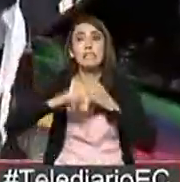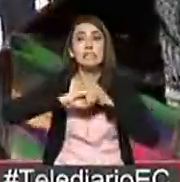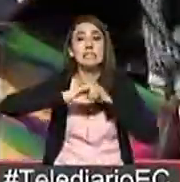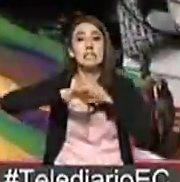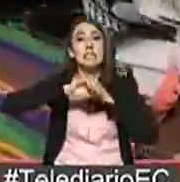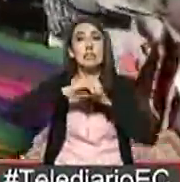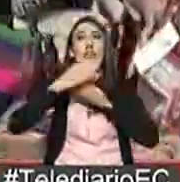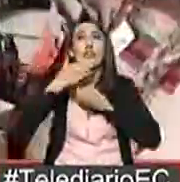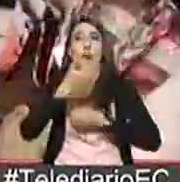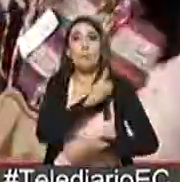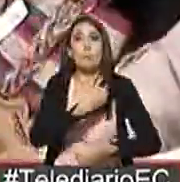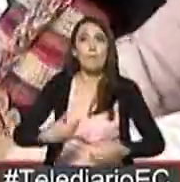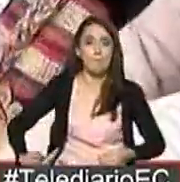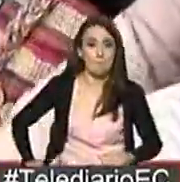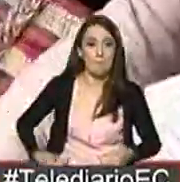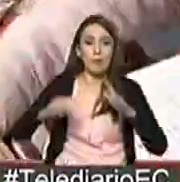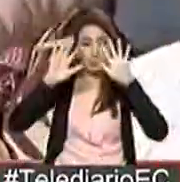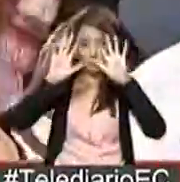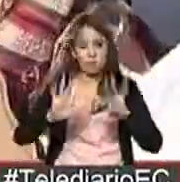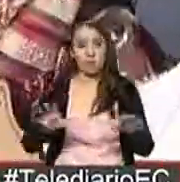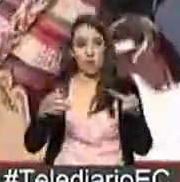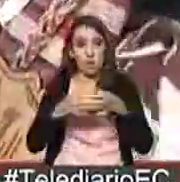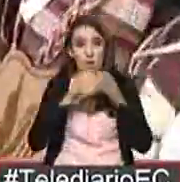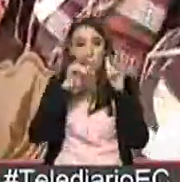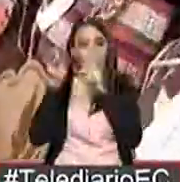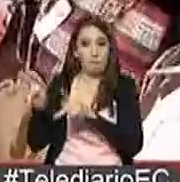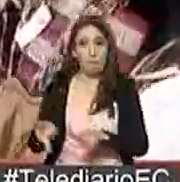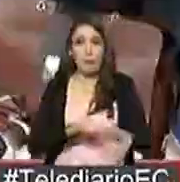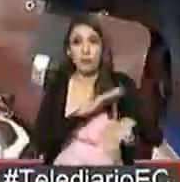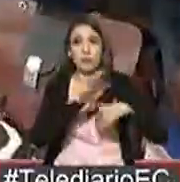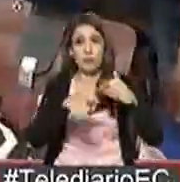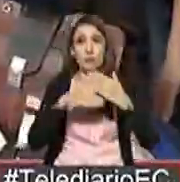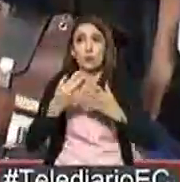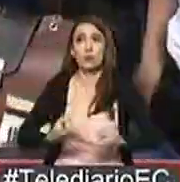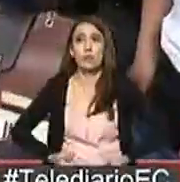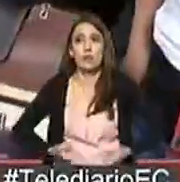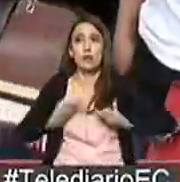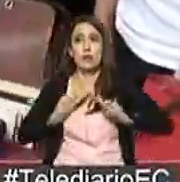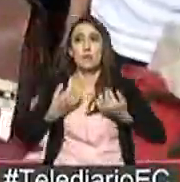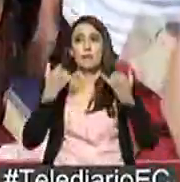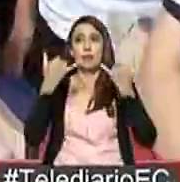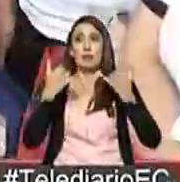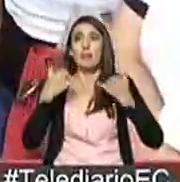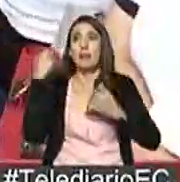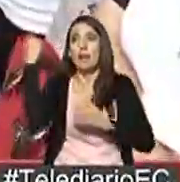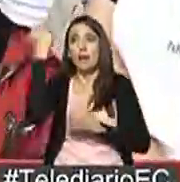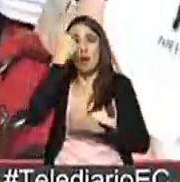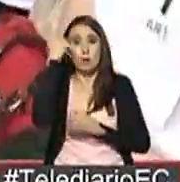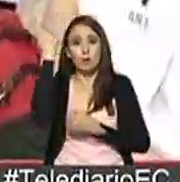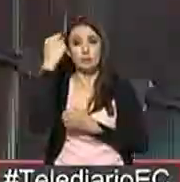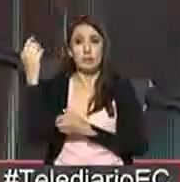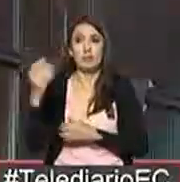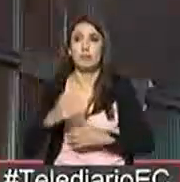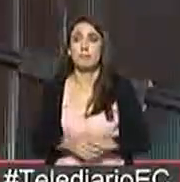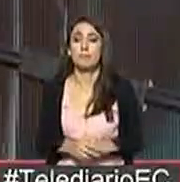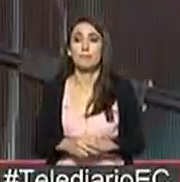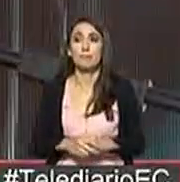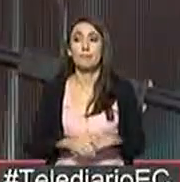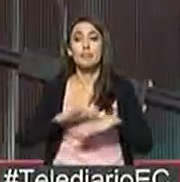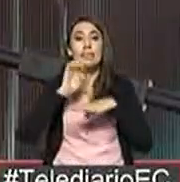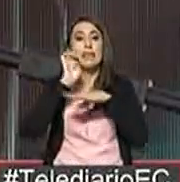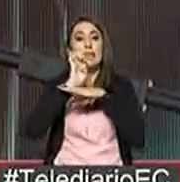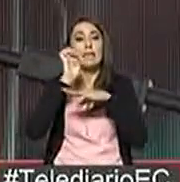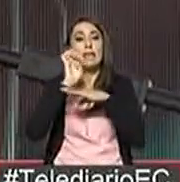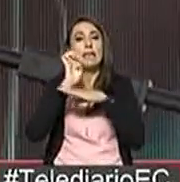impulsada por la presidenta del Plan Toda una Vida, Rocío González de Moreno, para celebrar el Día del Artesano Ecuatoriano. En el Ecuador